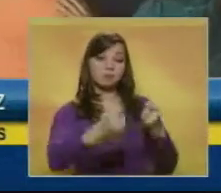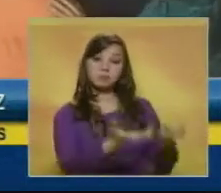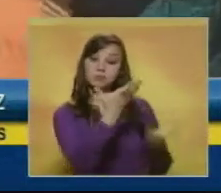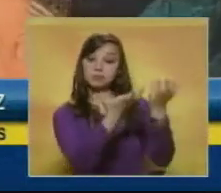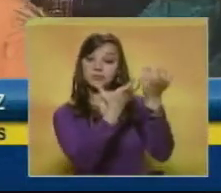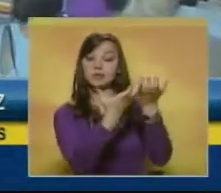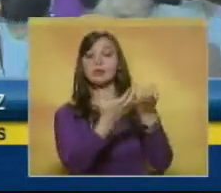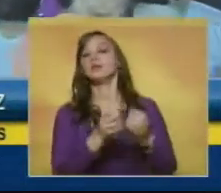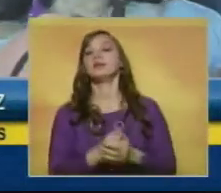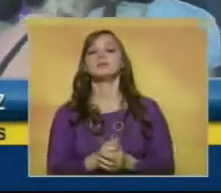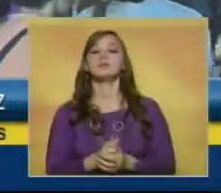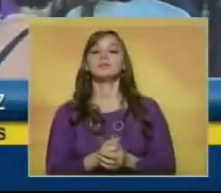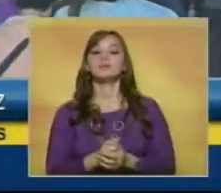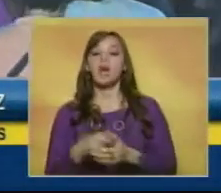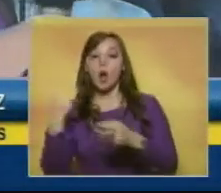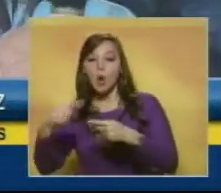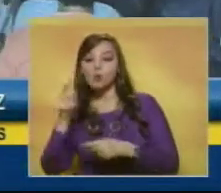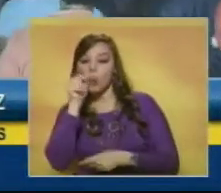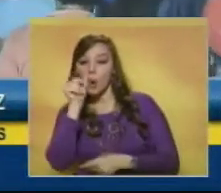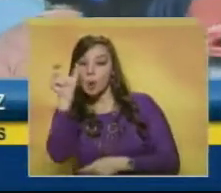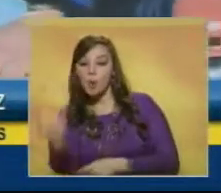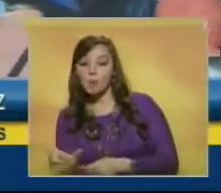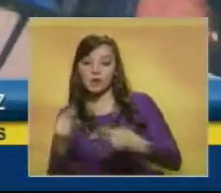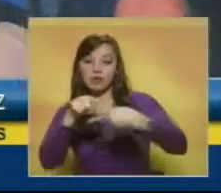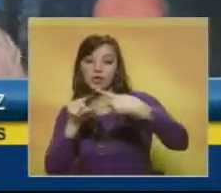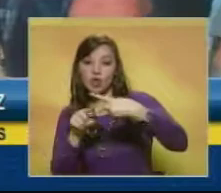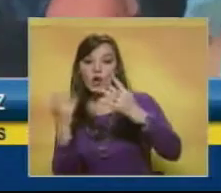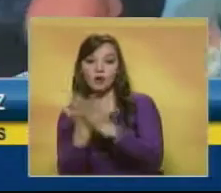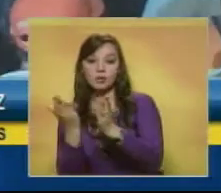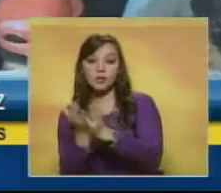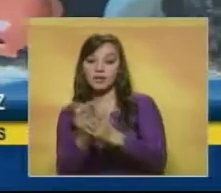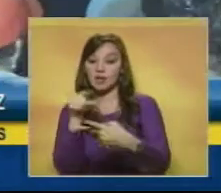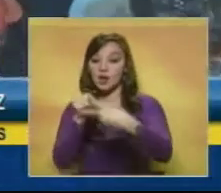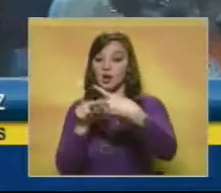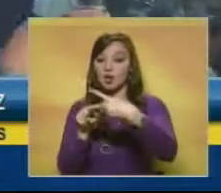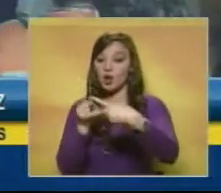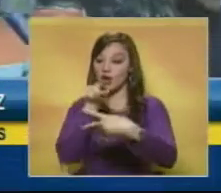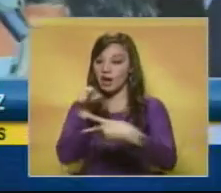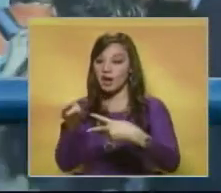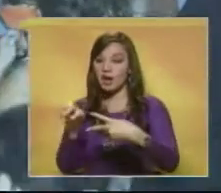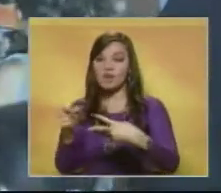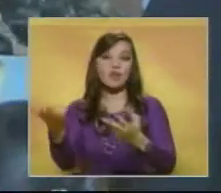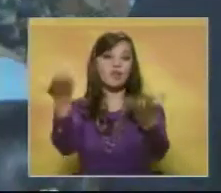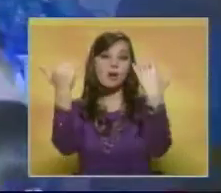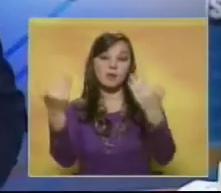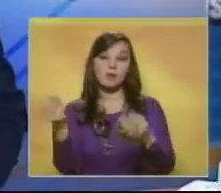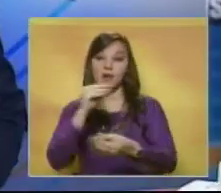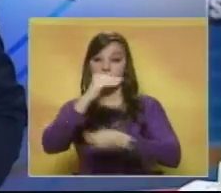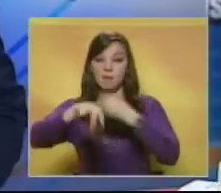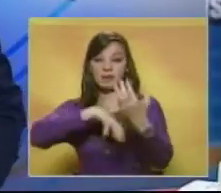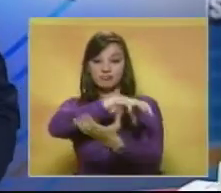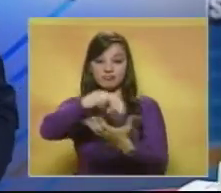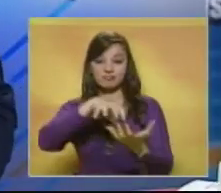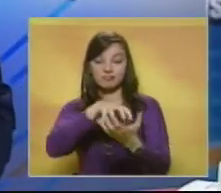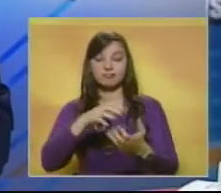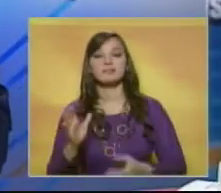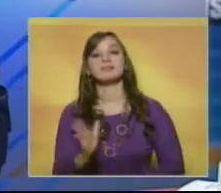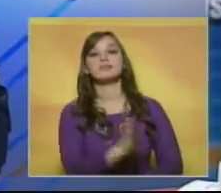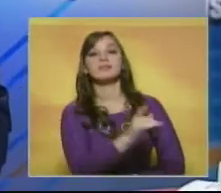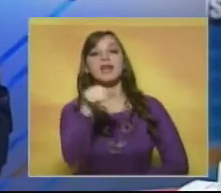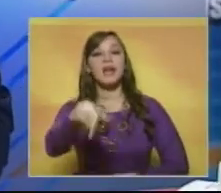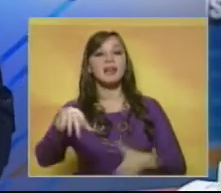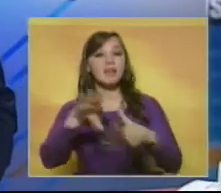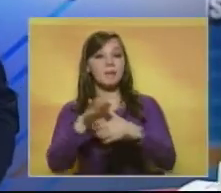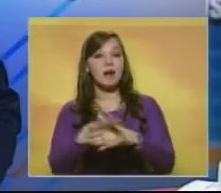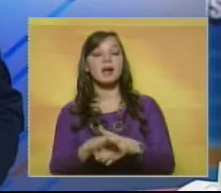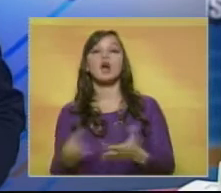agavillamiento, mientras que Ángel González y Damián Martín fueron acusados por instigación para delinquir. Este martes se realizó